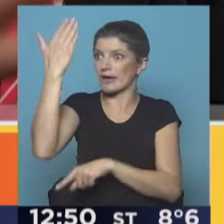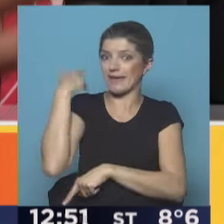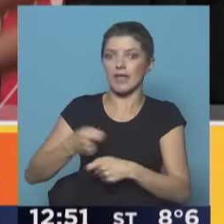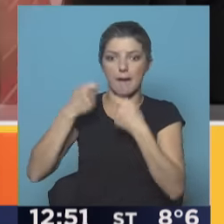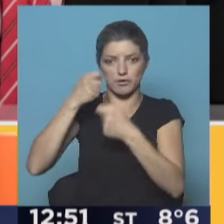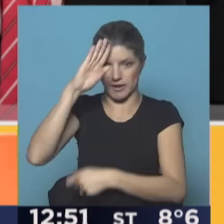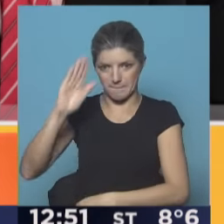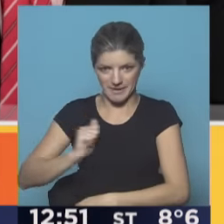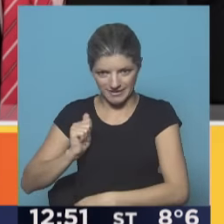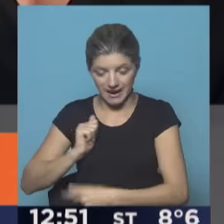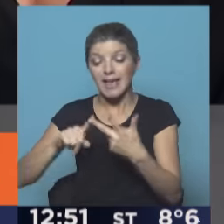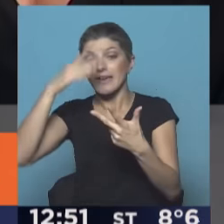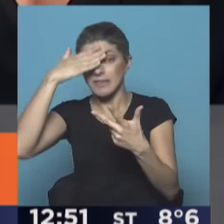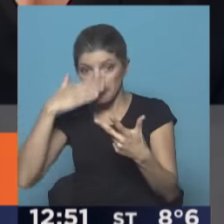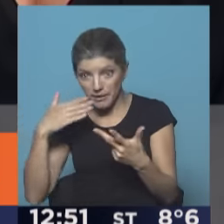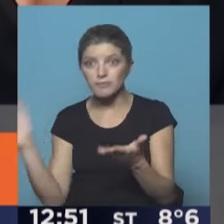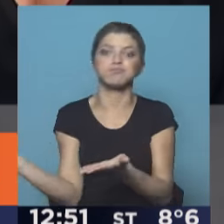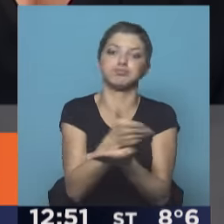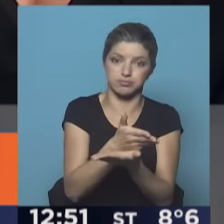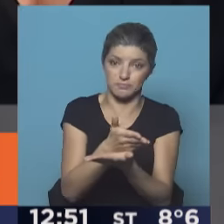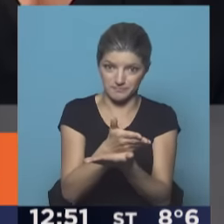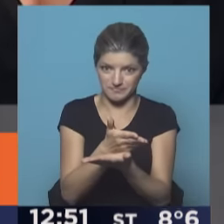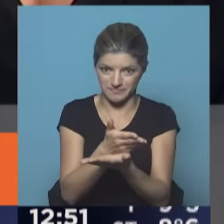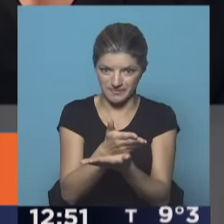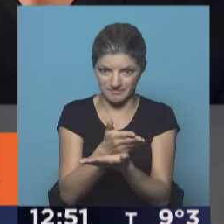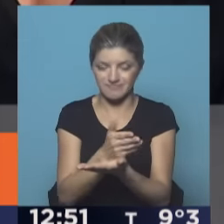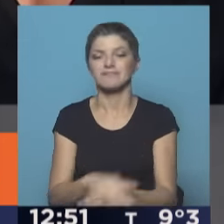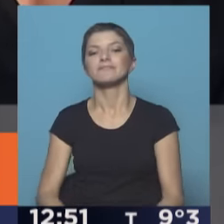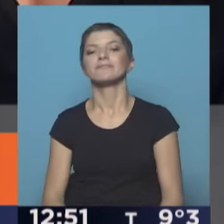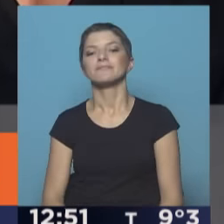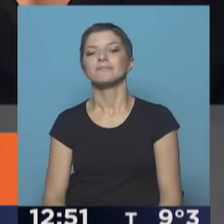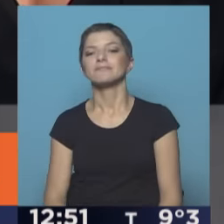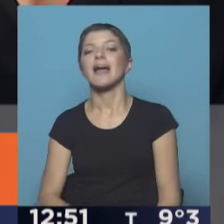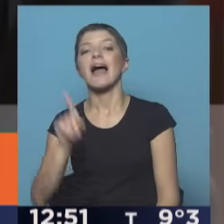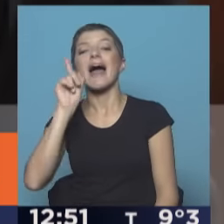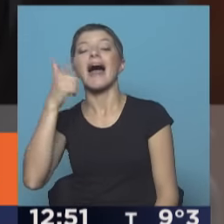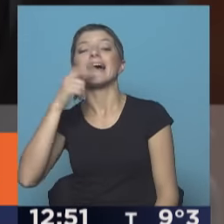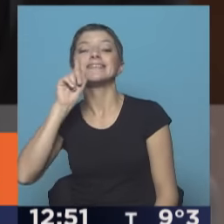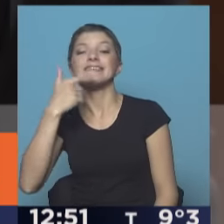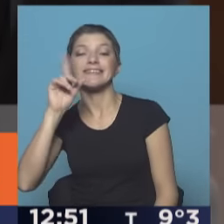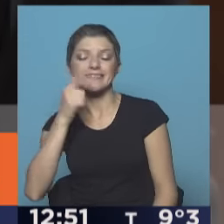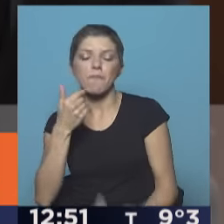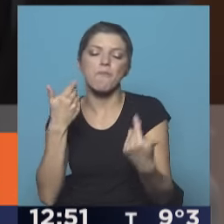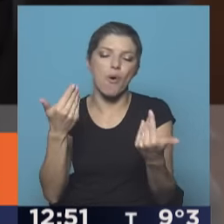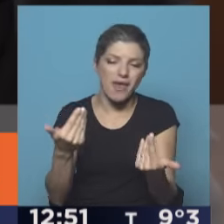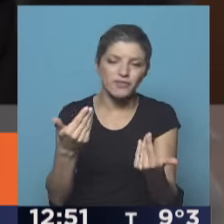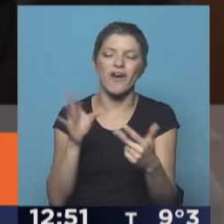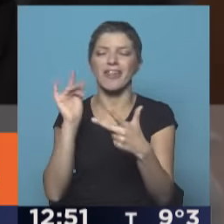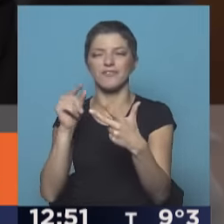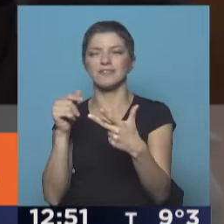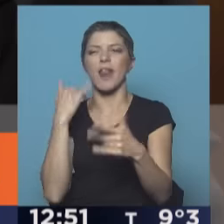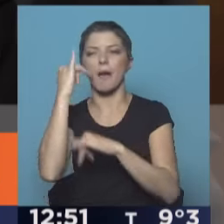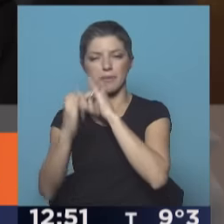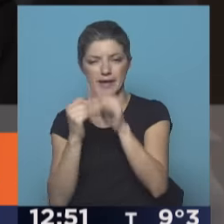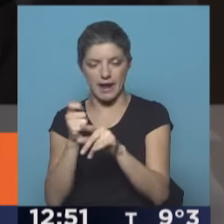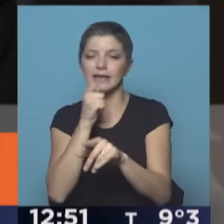removieron a a Sisi por eso toda la la ambigüedad para decir si es un golpe o no es un golpe eh Estados Unidos